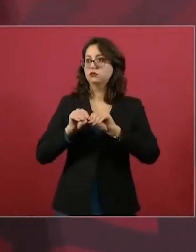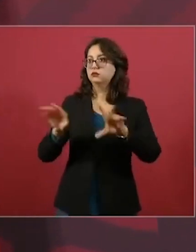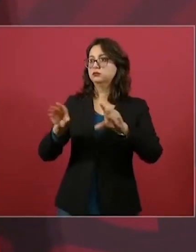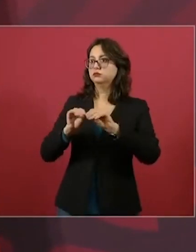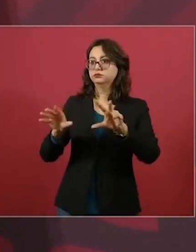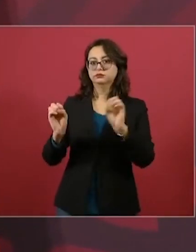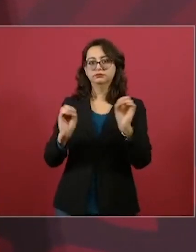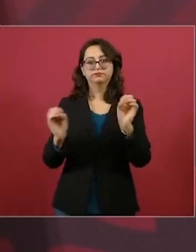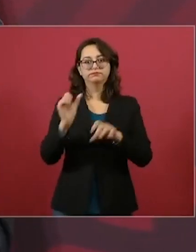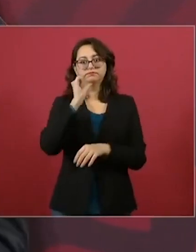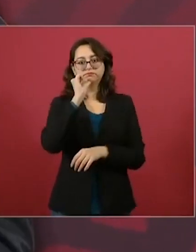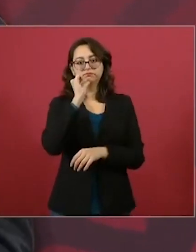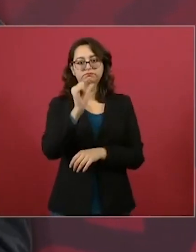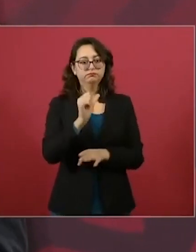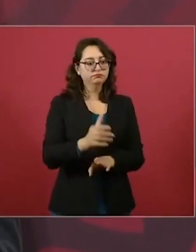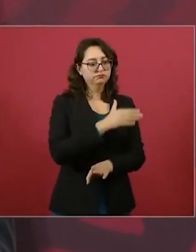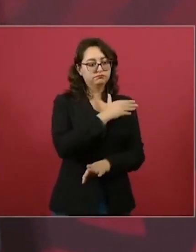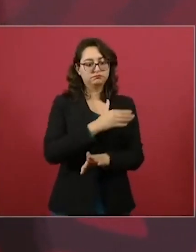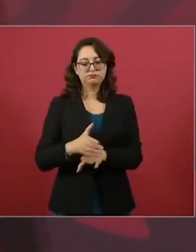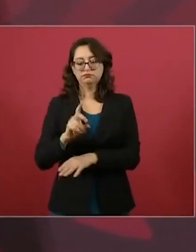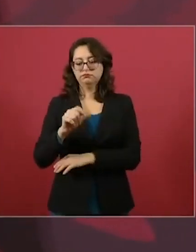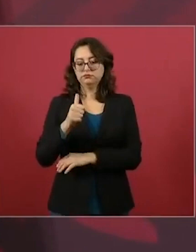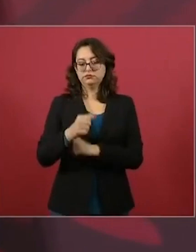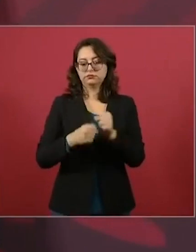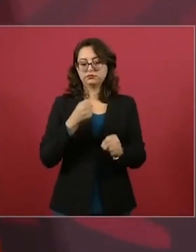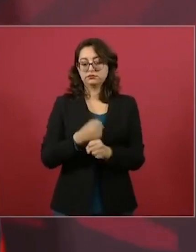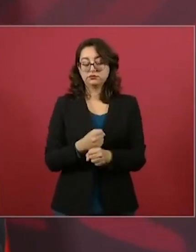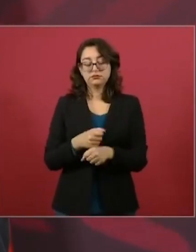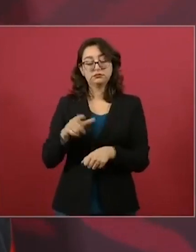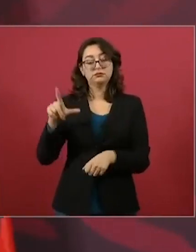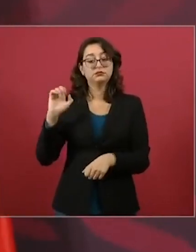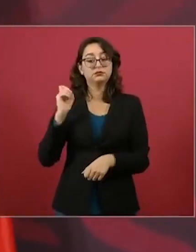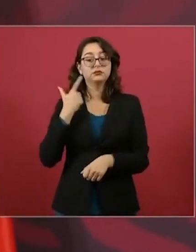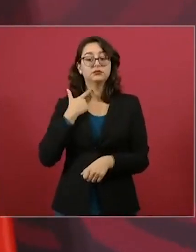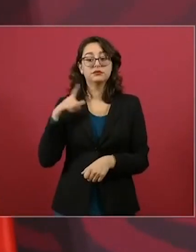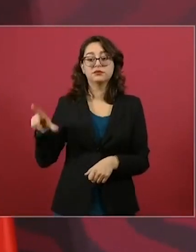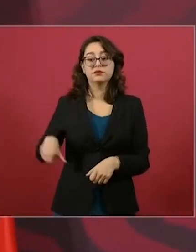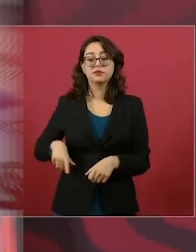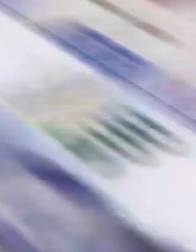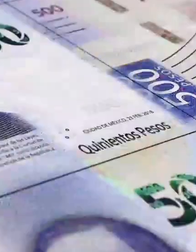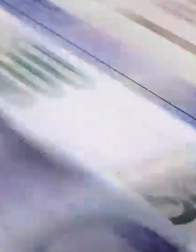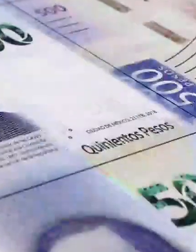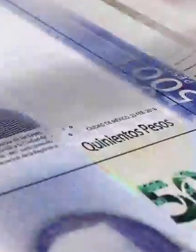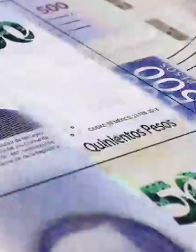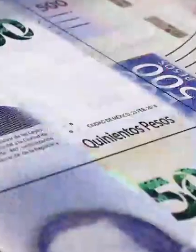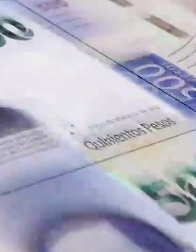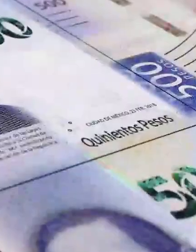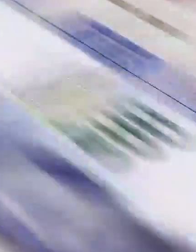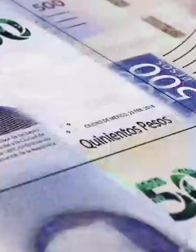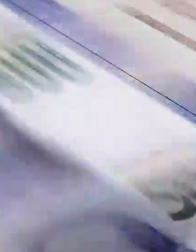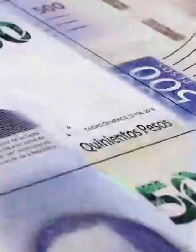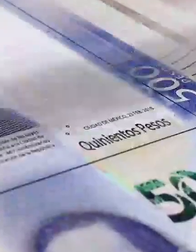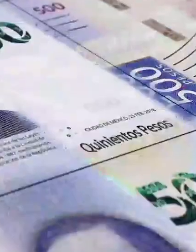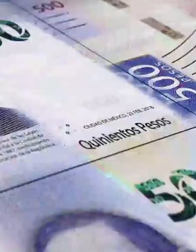recurrente durante la administración de López Obrador. Aunque no se ha logrado en su totalidad, a nivel de gobierno se han reducido los sueldos, pero aún existen cargos de